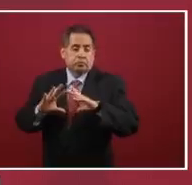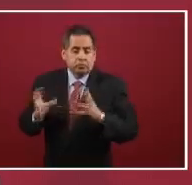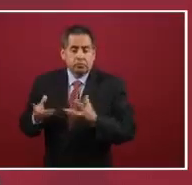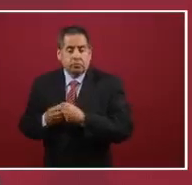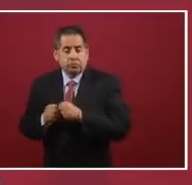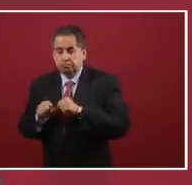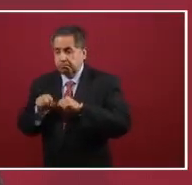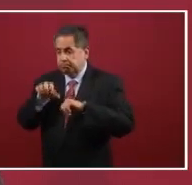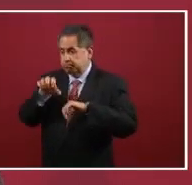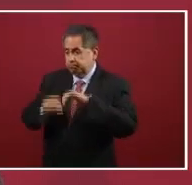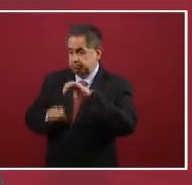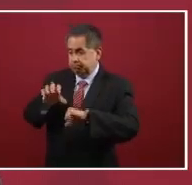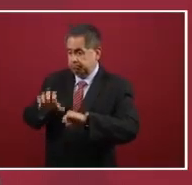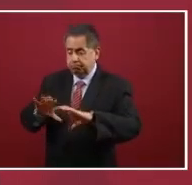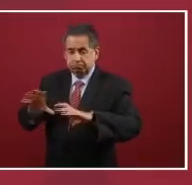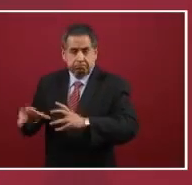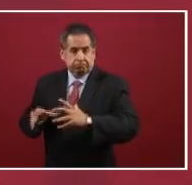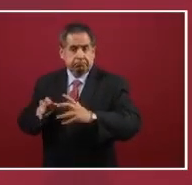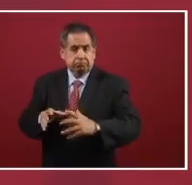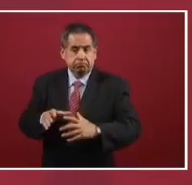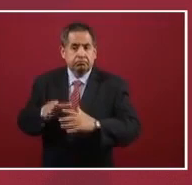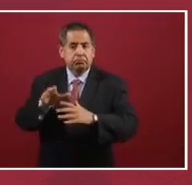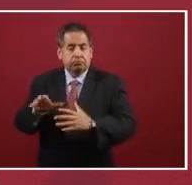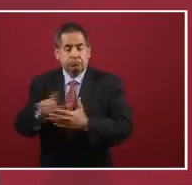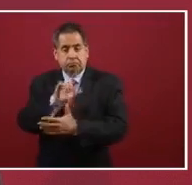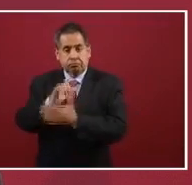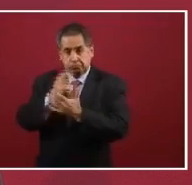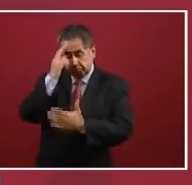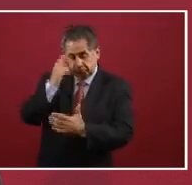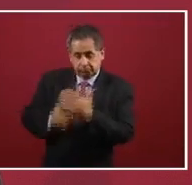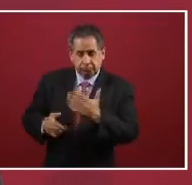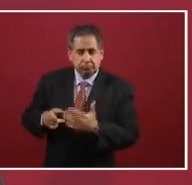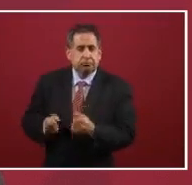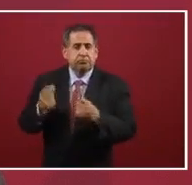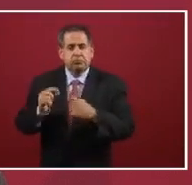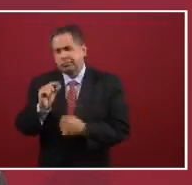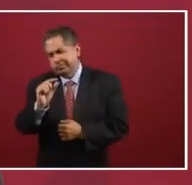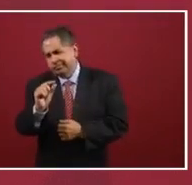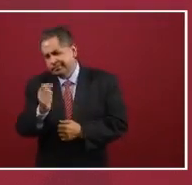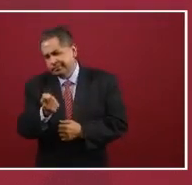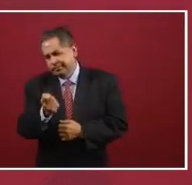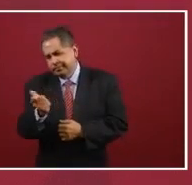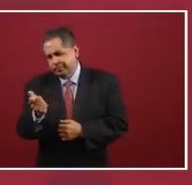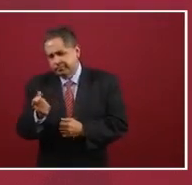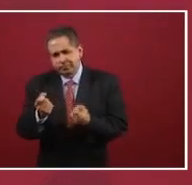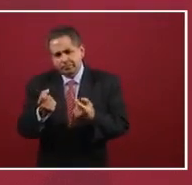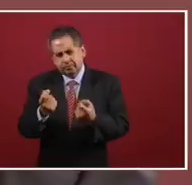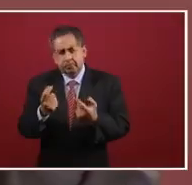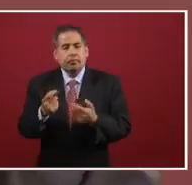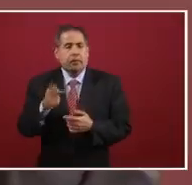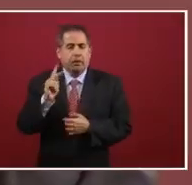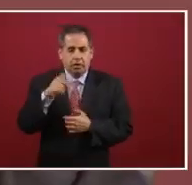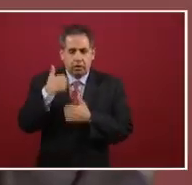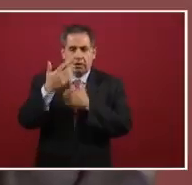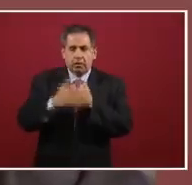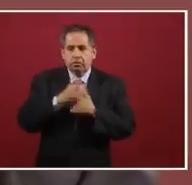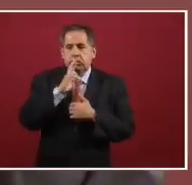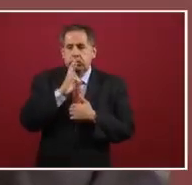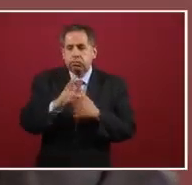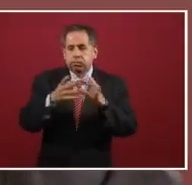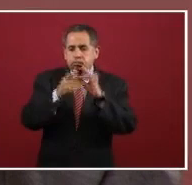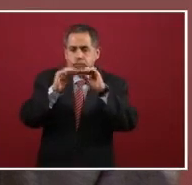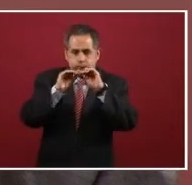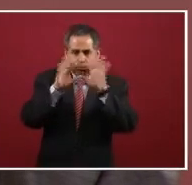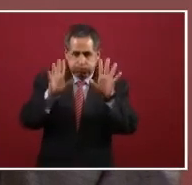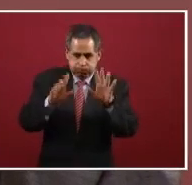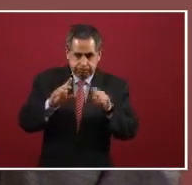las detenciones en general en México respecto a delitos que nos preocupen? Muy baja. Pero prometo que el próximo reporte se los voy a dar, porque es un